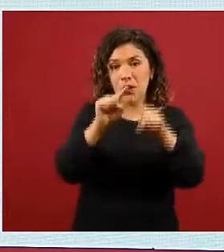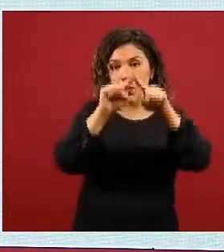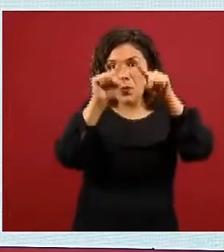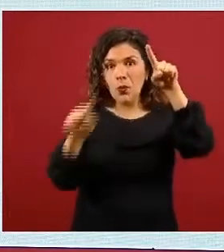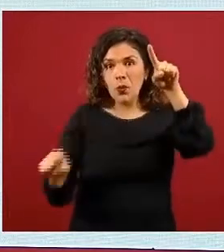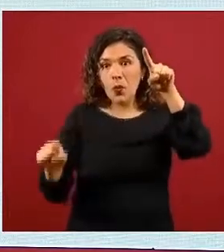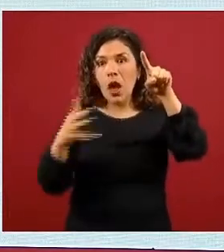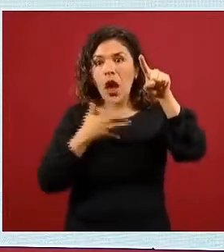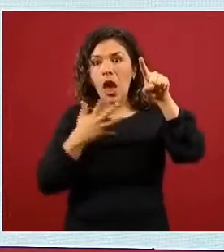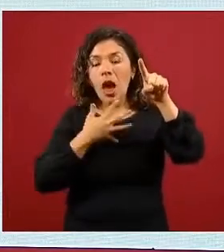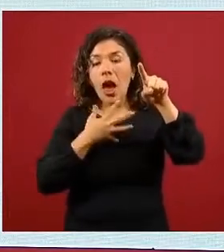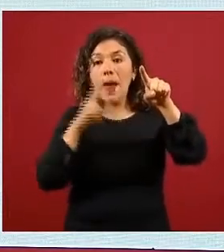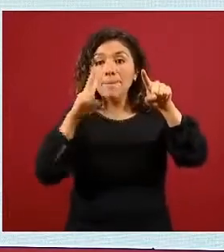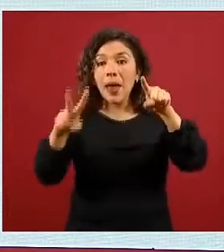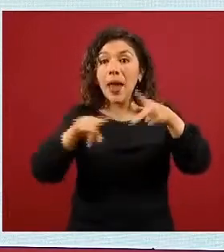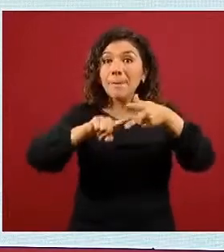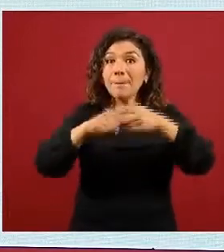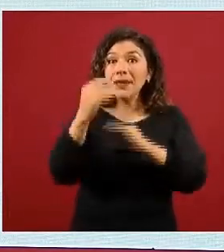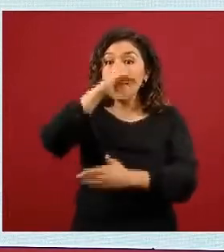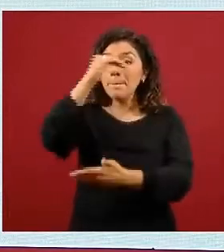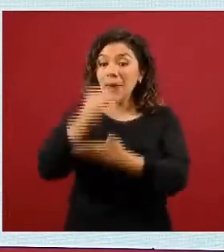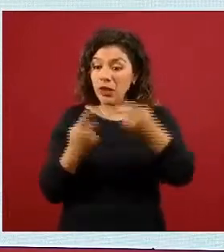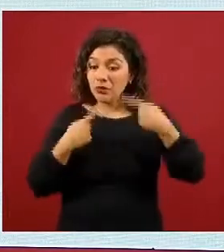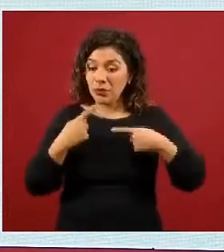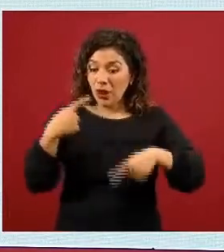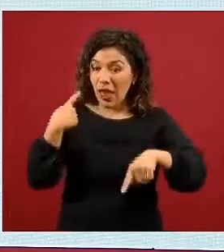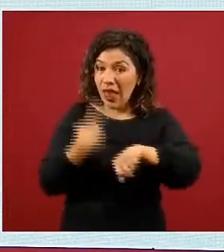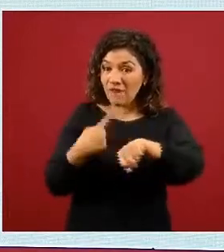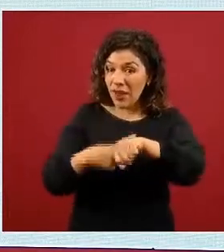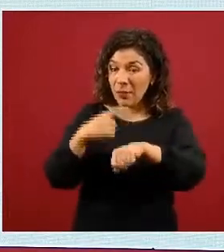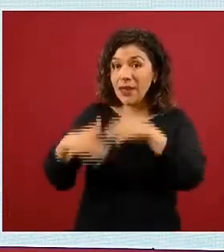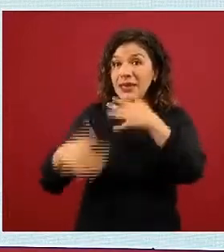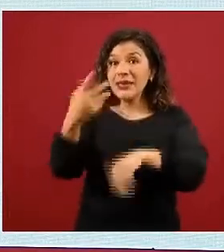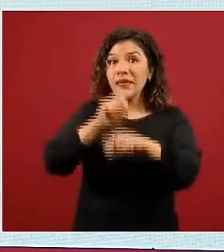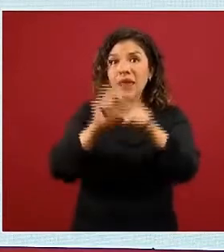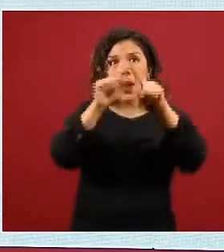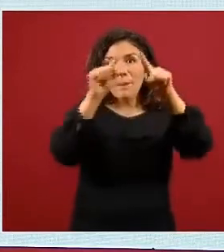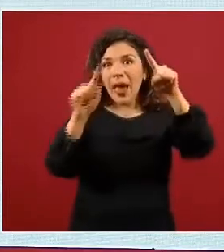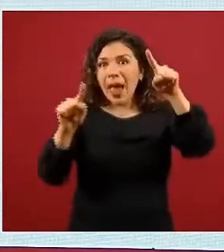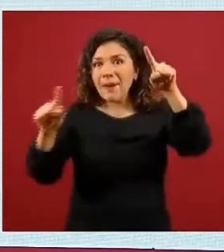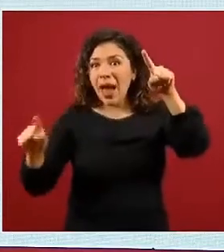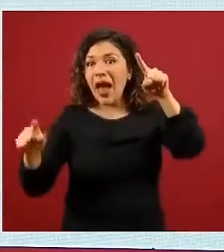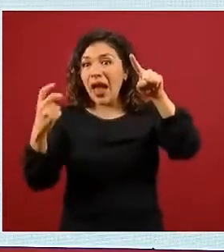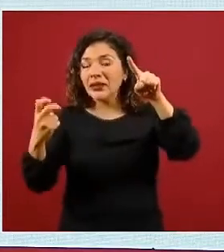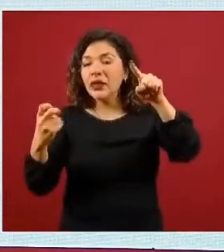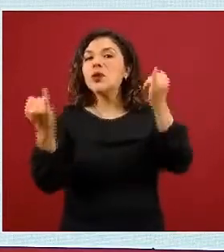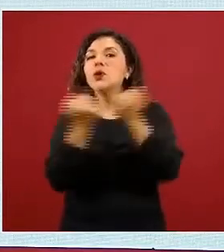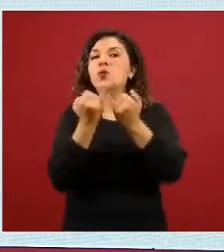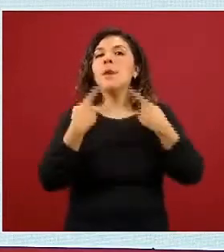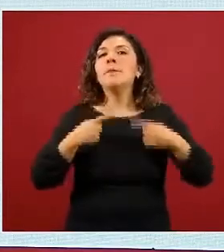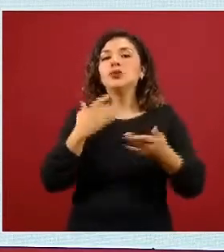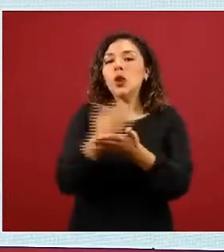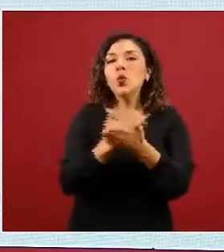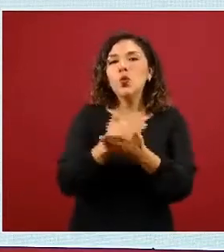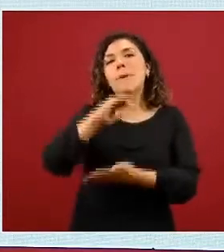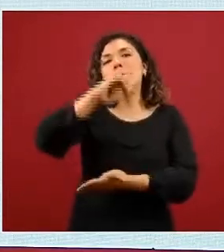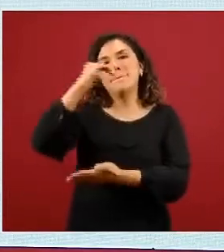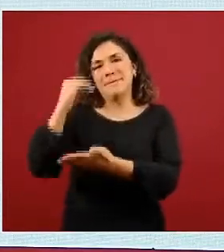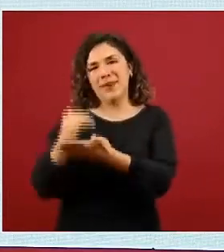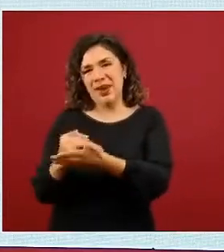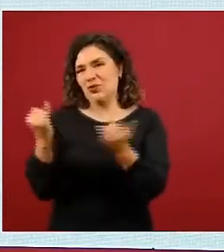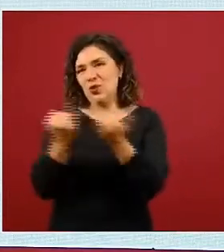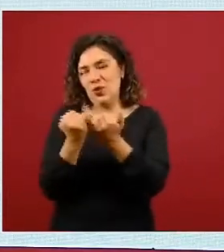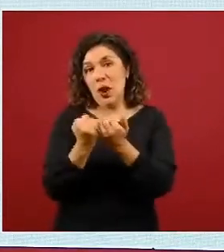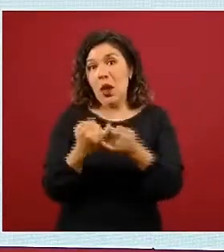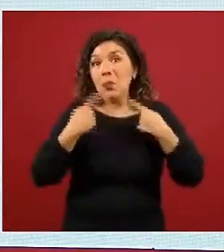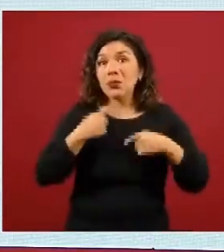donde vemos cuando ya empiezan a bajar los casos, 15 días después empiezan a bajar las recuperaciones. Cuando empiezan